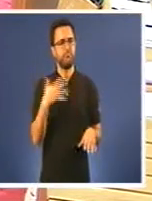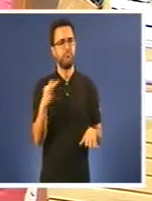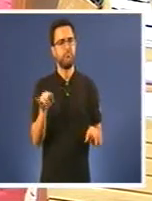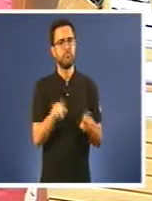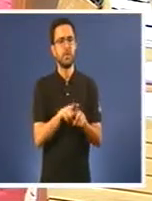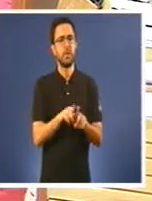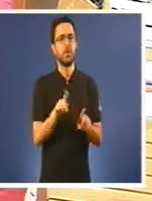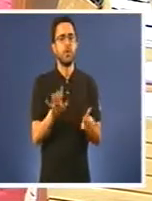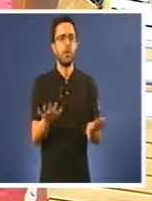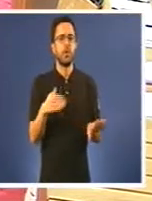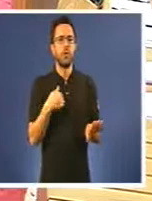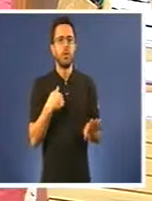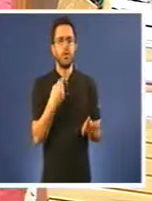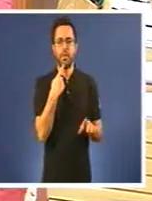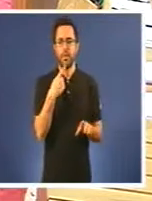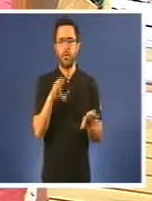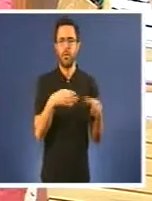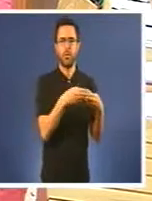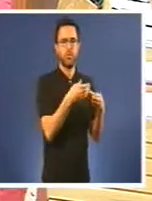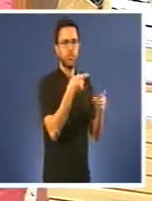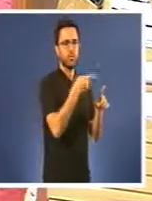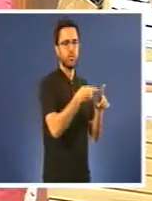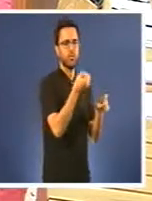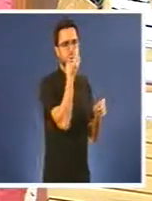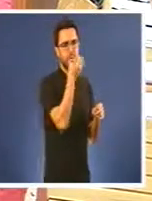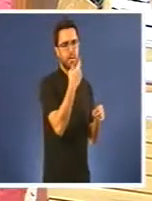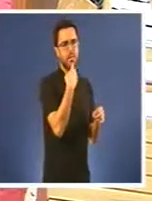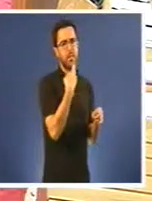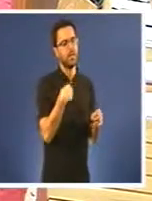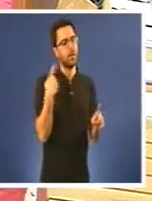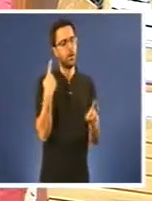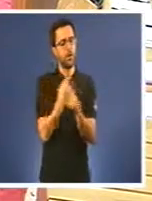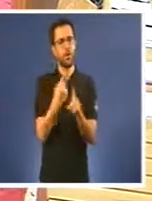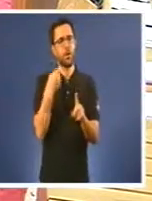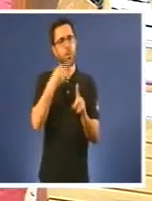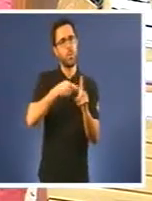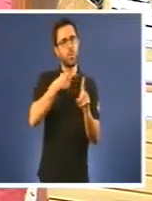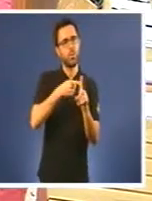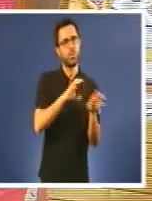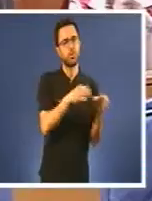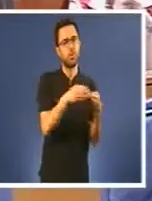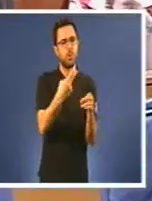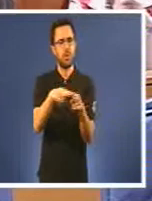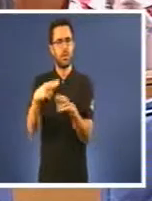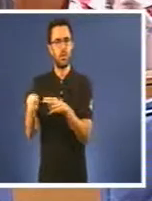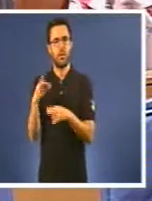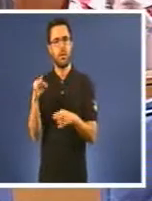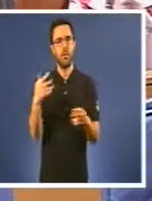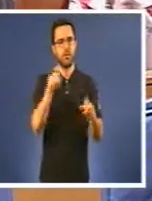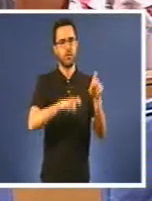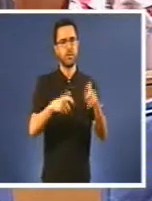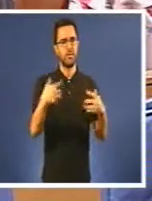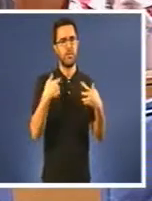utilización partidaria das víctimas do accidente de Angrois. E a esa utilización partidaria das víctimas do accidente de Angrois, este